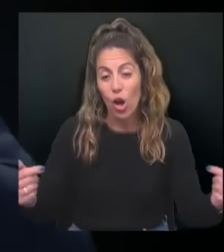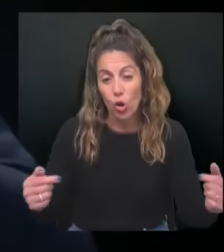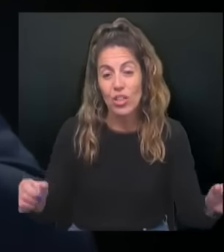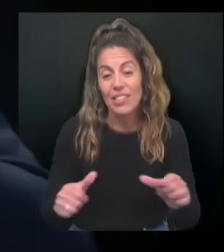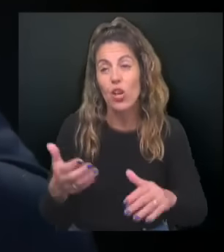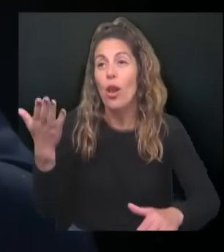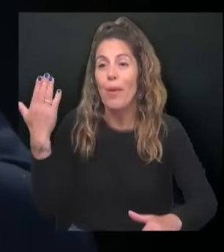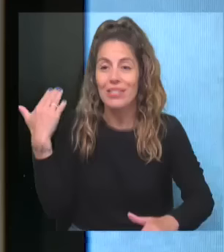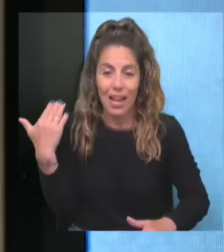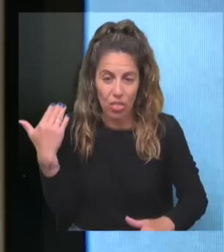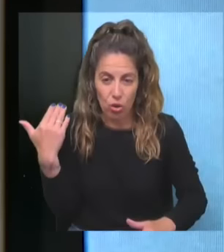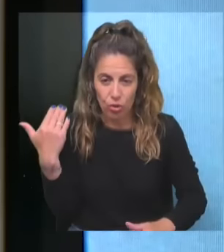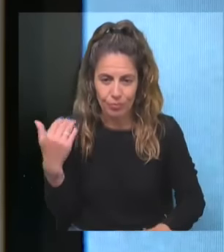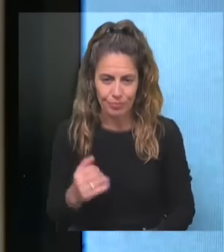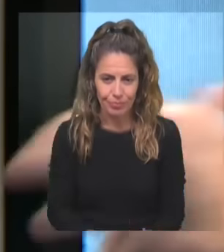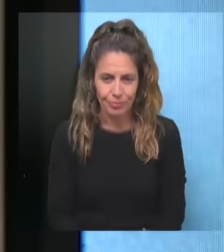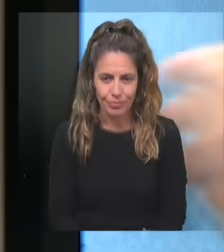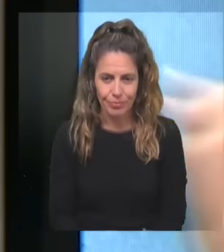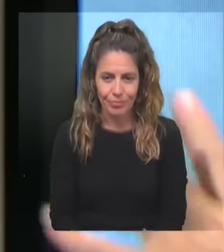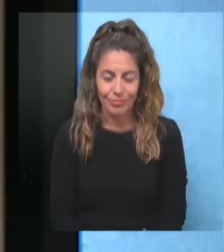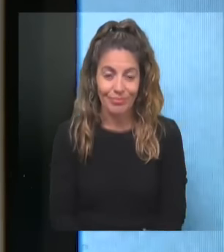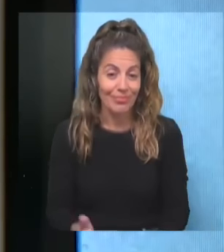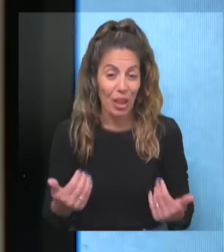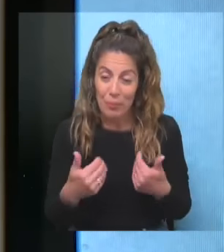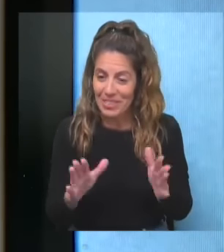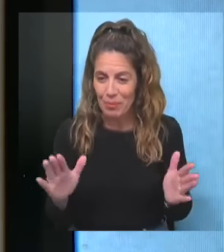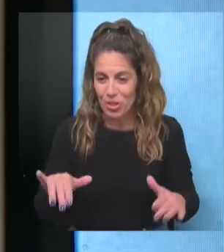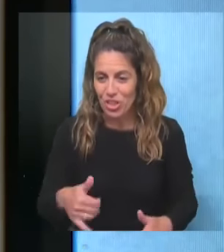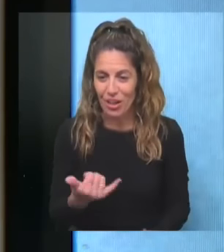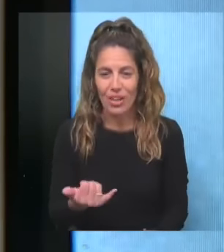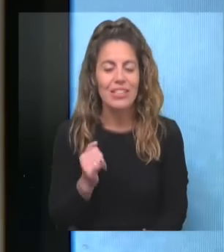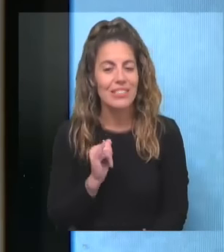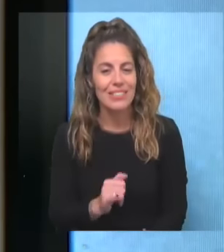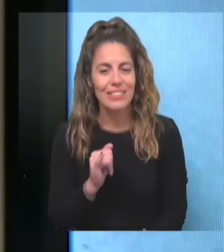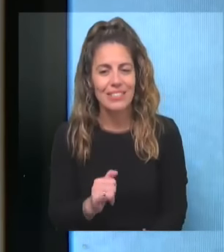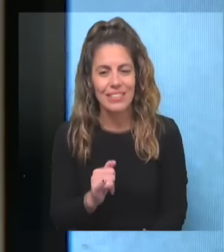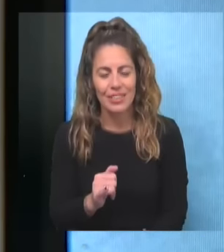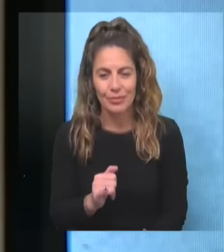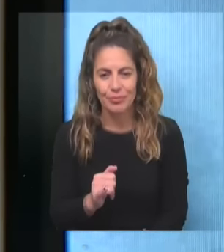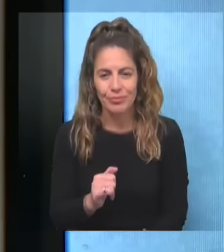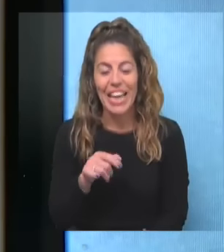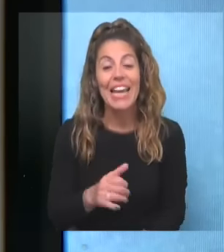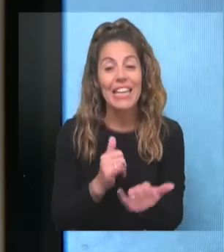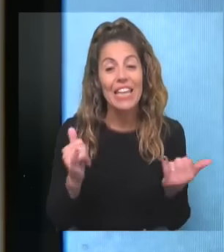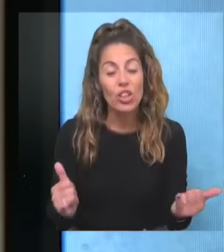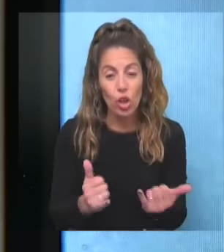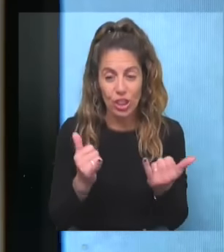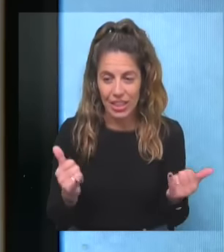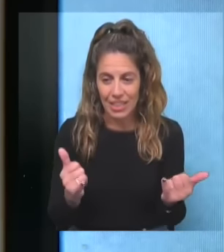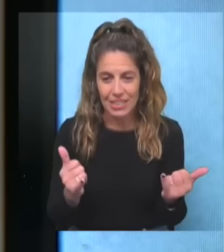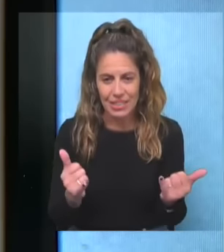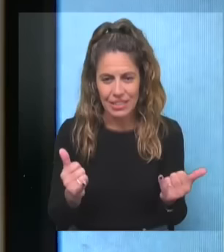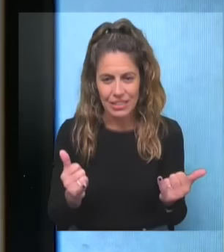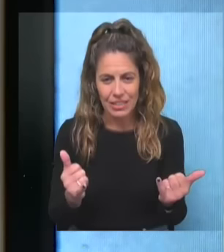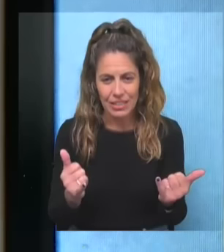pasaron. Sí. Los meto muy de apuro en el tema. No, justamente, inclusive en estos días... Nos